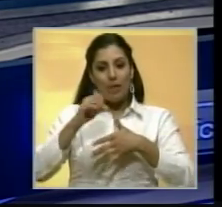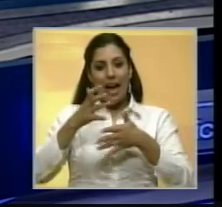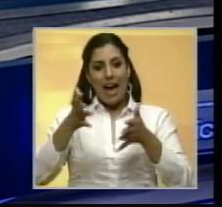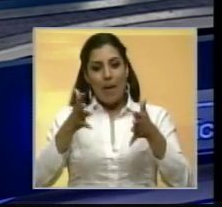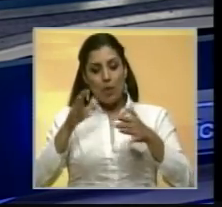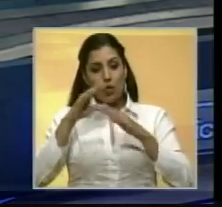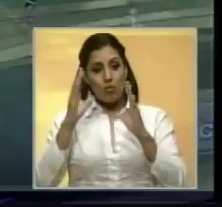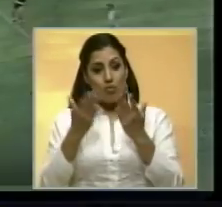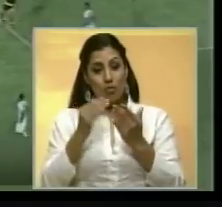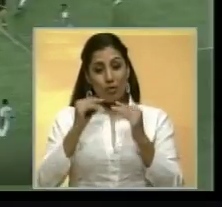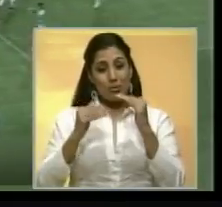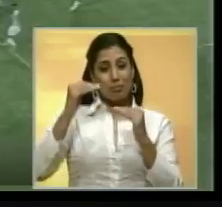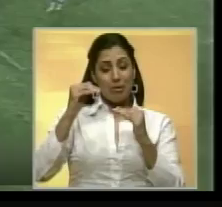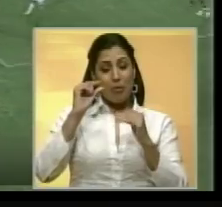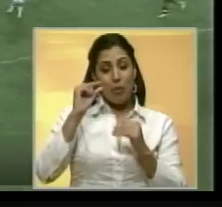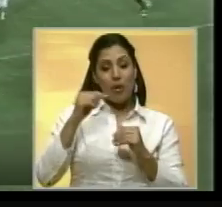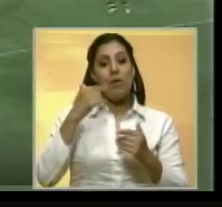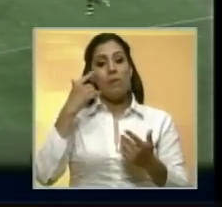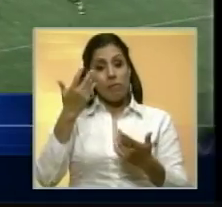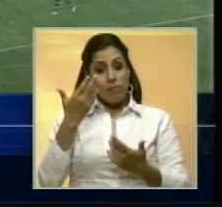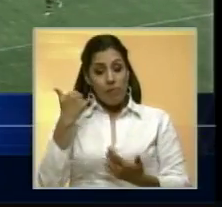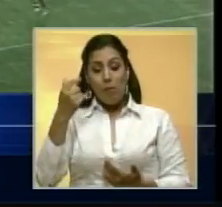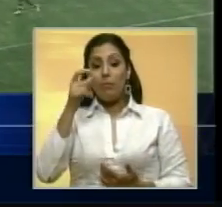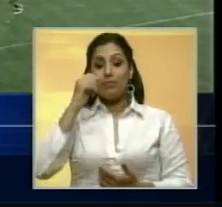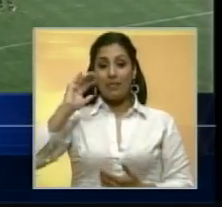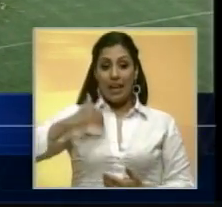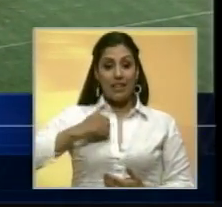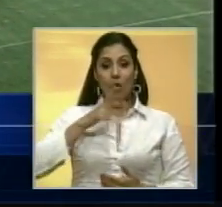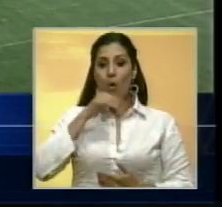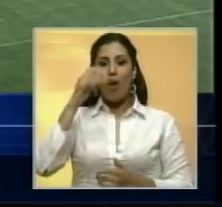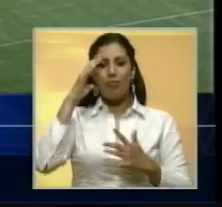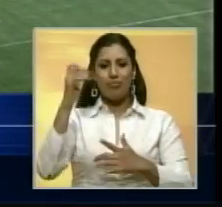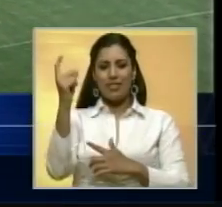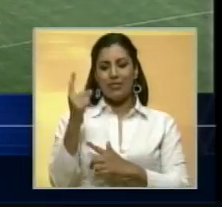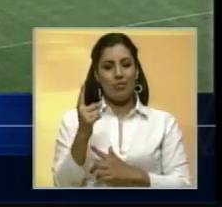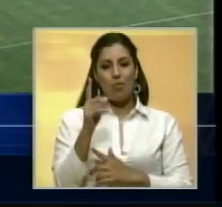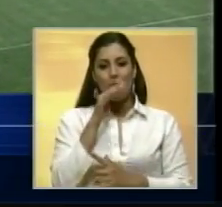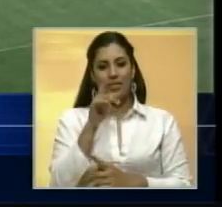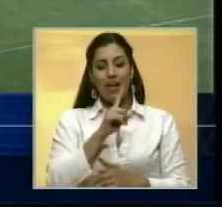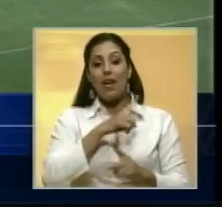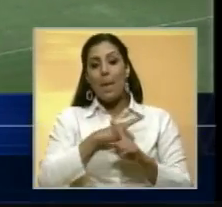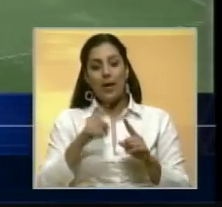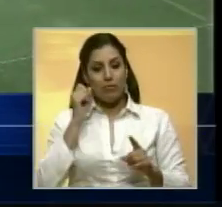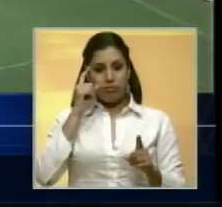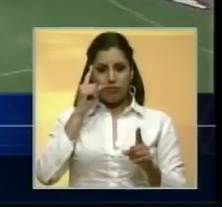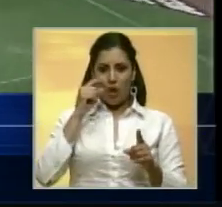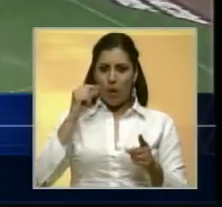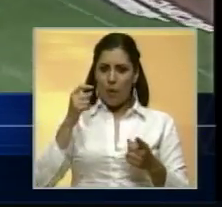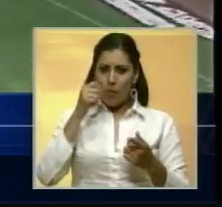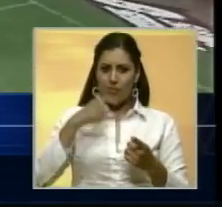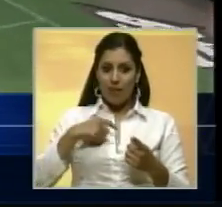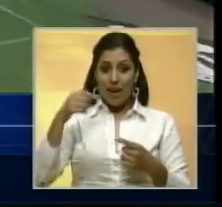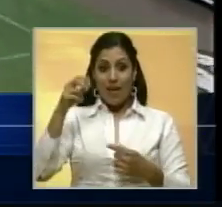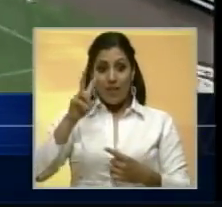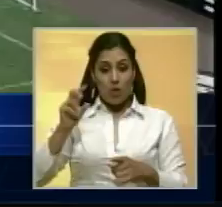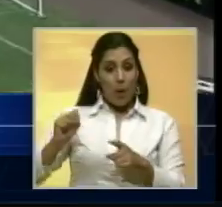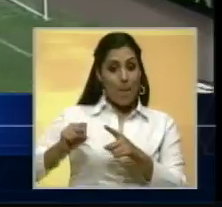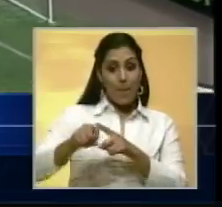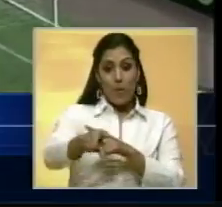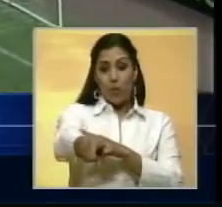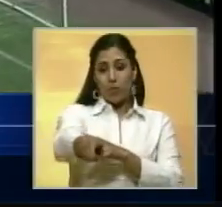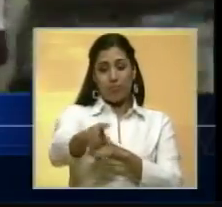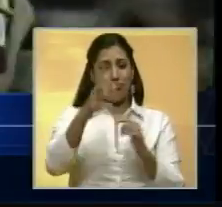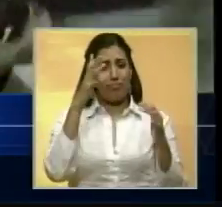mundo. En una albiceleste que sufrió la ausencia de Lionel Messi por lesión, se vio sorprendida cuando Juan Pablo Añor logró